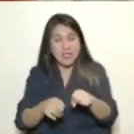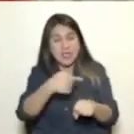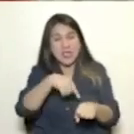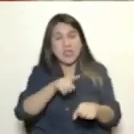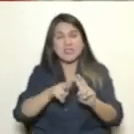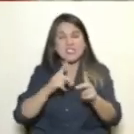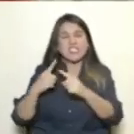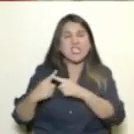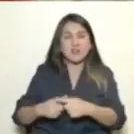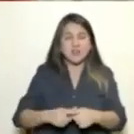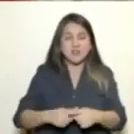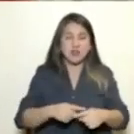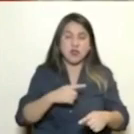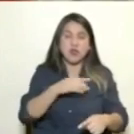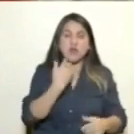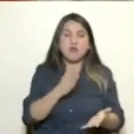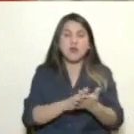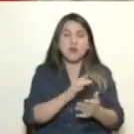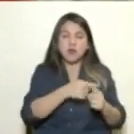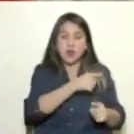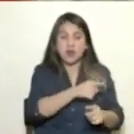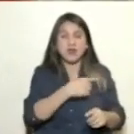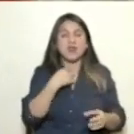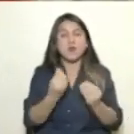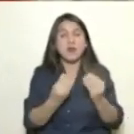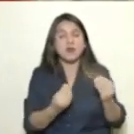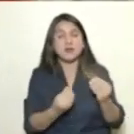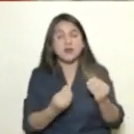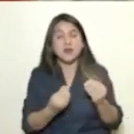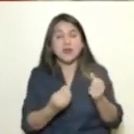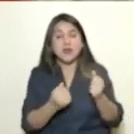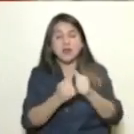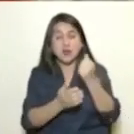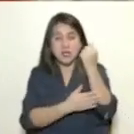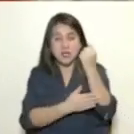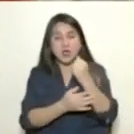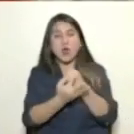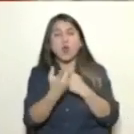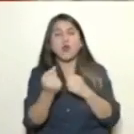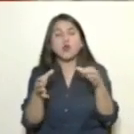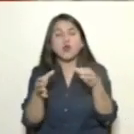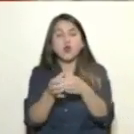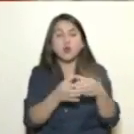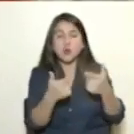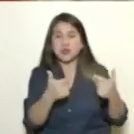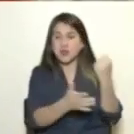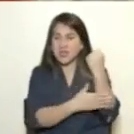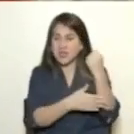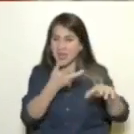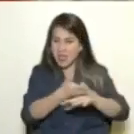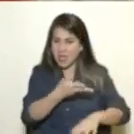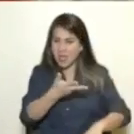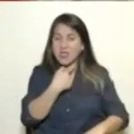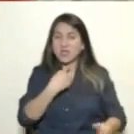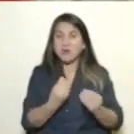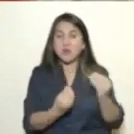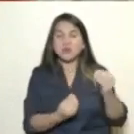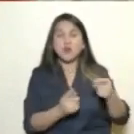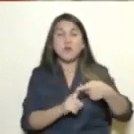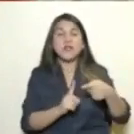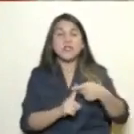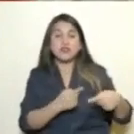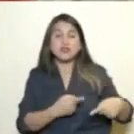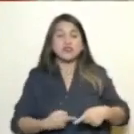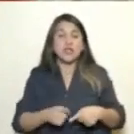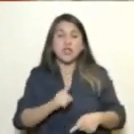quiero entender qué ha pasado con una parte de la izquierda. ¿Cuántas izquierdas hay primero? ¿Y por qué pasó lo que pasó en ese Partido Socialista? No entrando